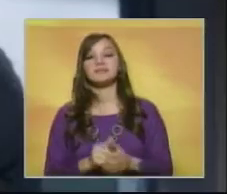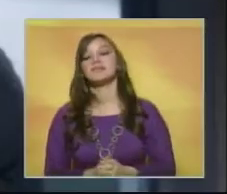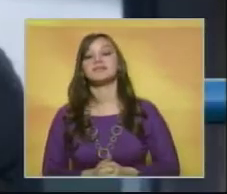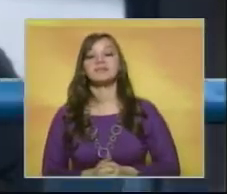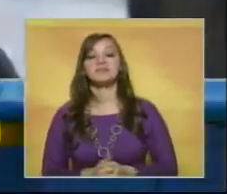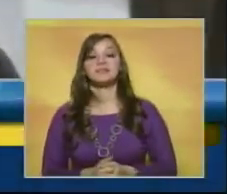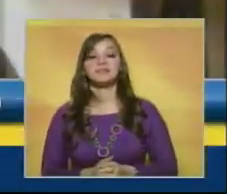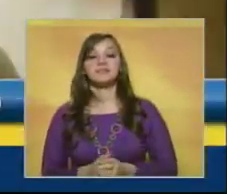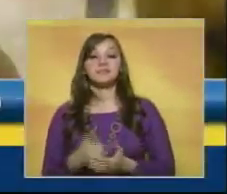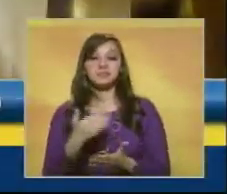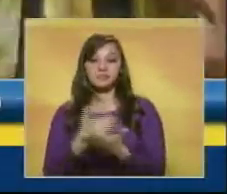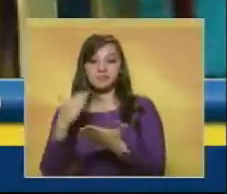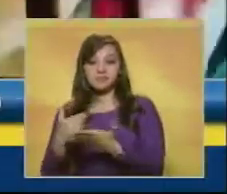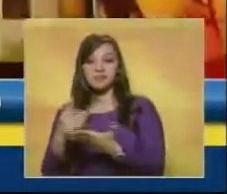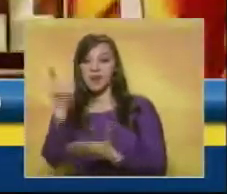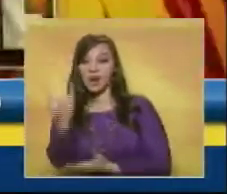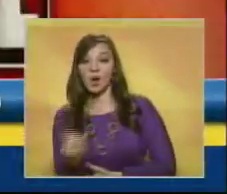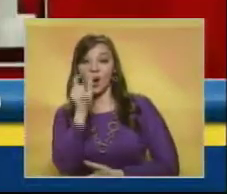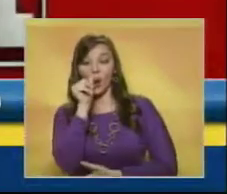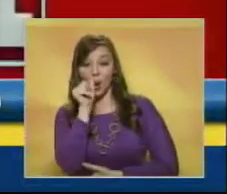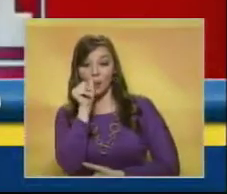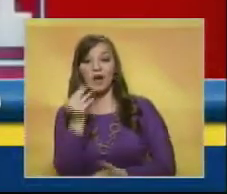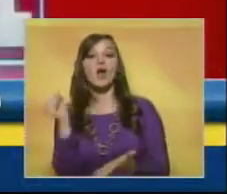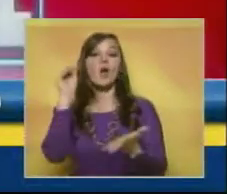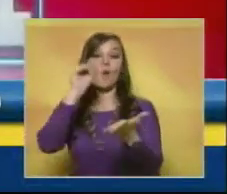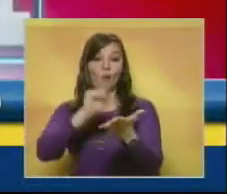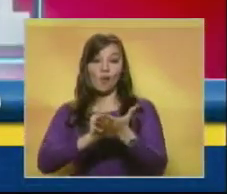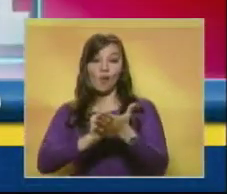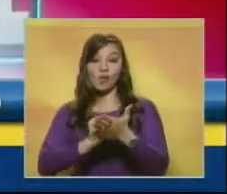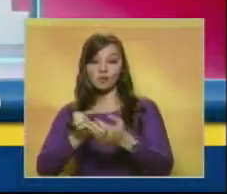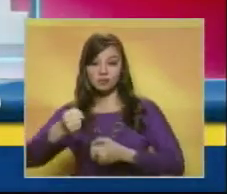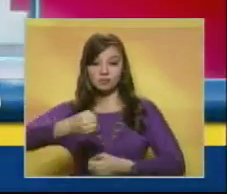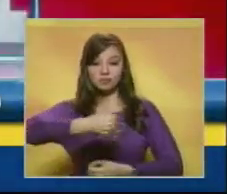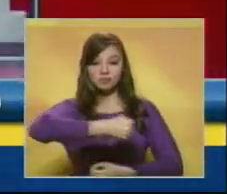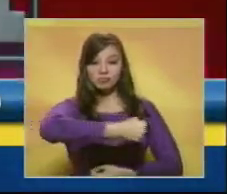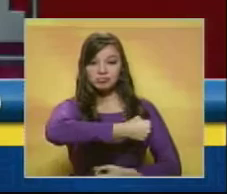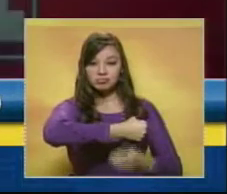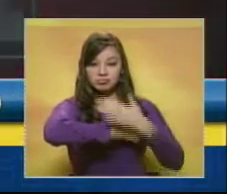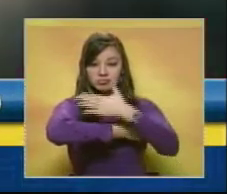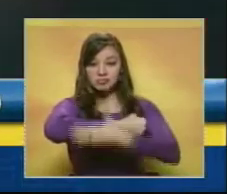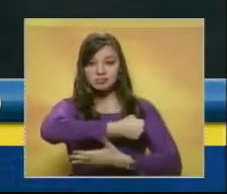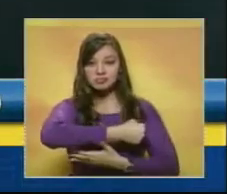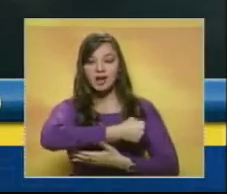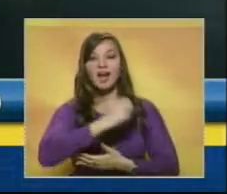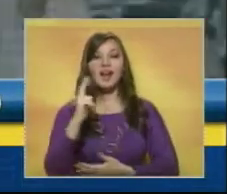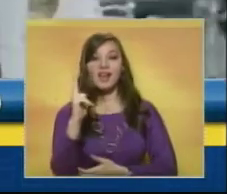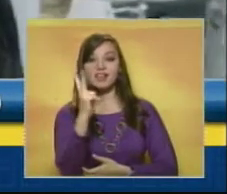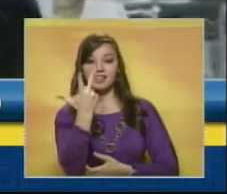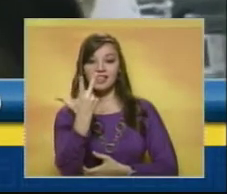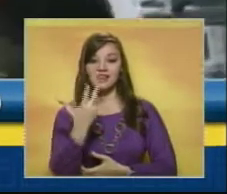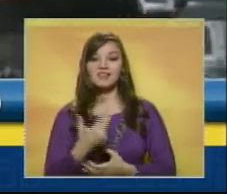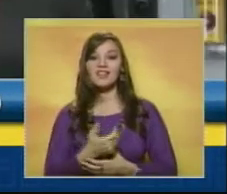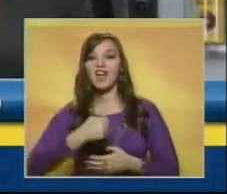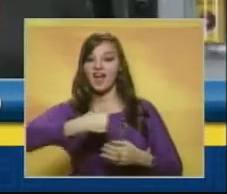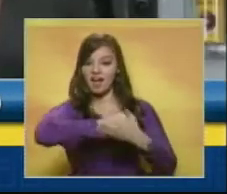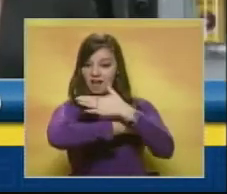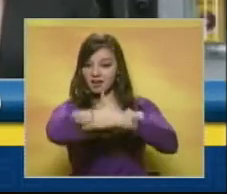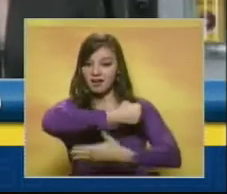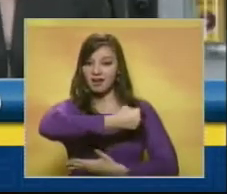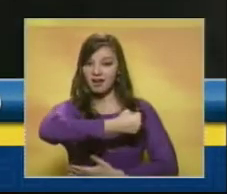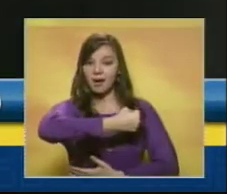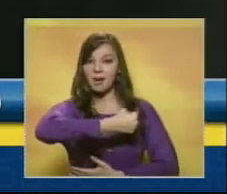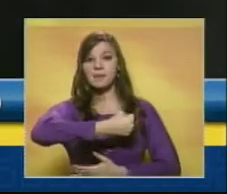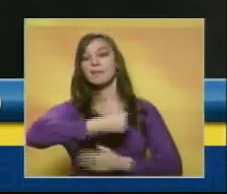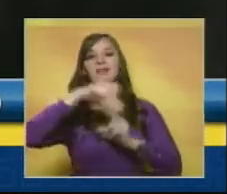Por su parte, Robert Downey Jr. volverá a encarnar al superhéroe de Marvel en la tercera entrega de la saga Capitán América. La